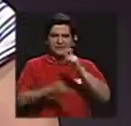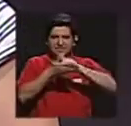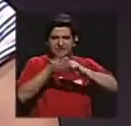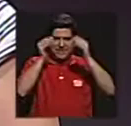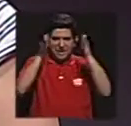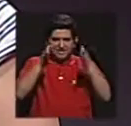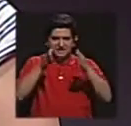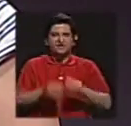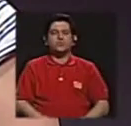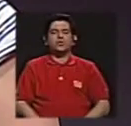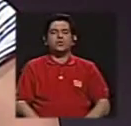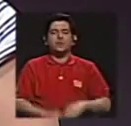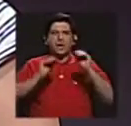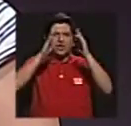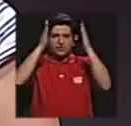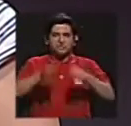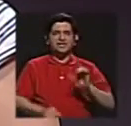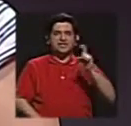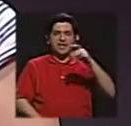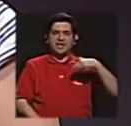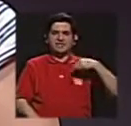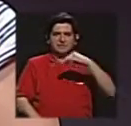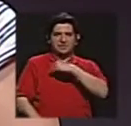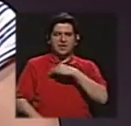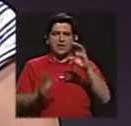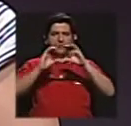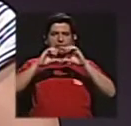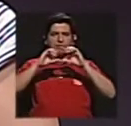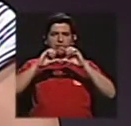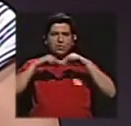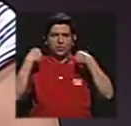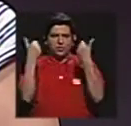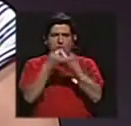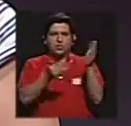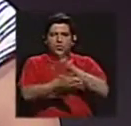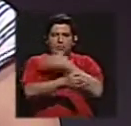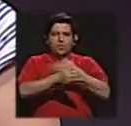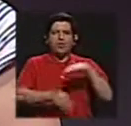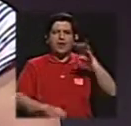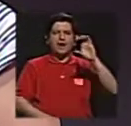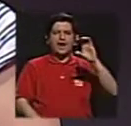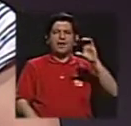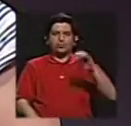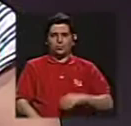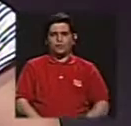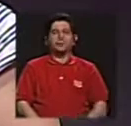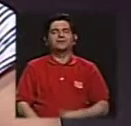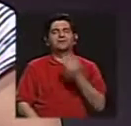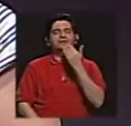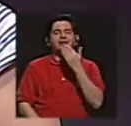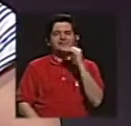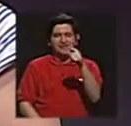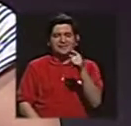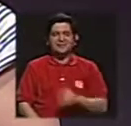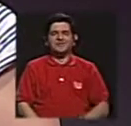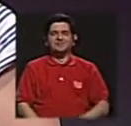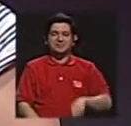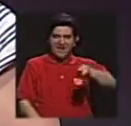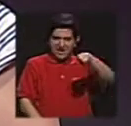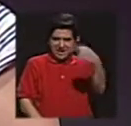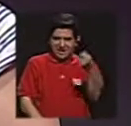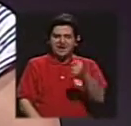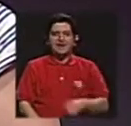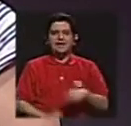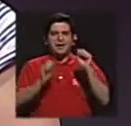docente y también música, exintegrante del grupo Claroscuro. Bienvenida Anita. Gracias a ustedes, al canal y a vos, Nati,